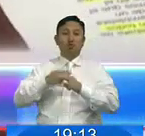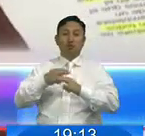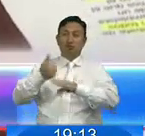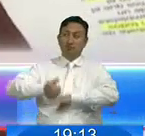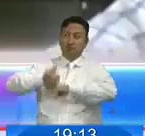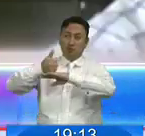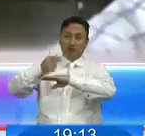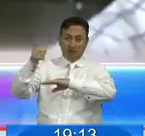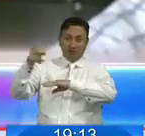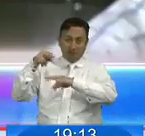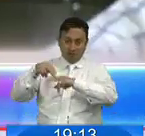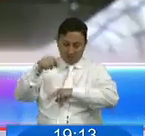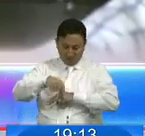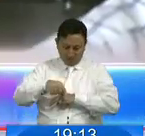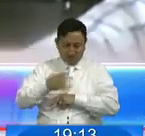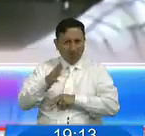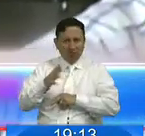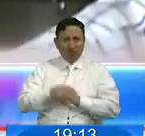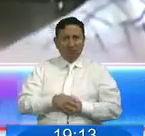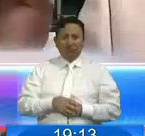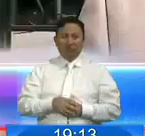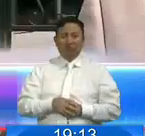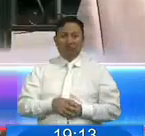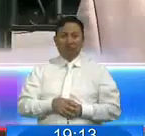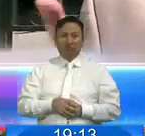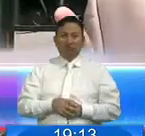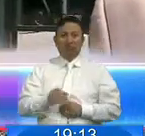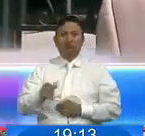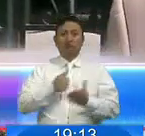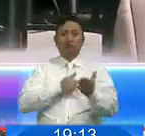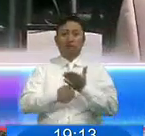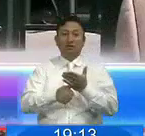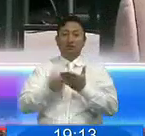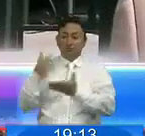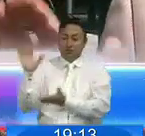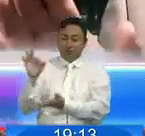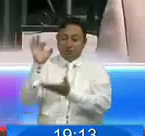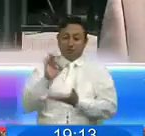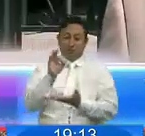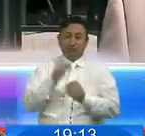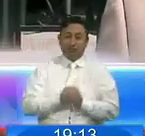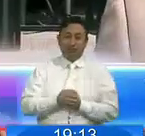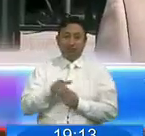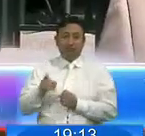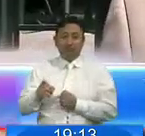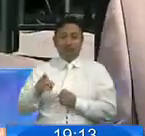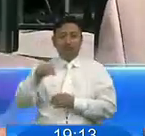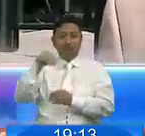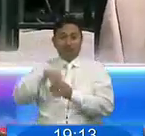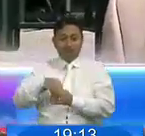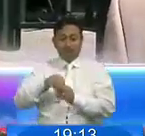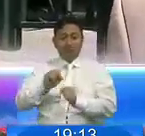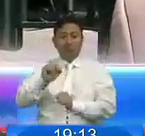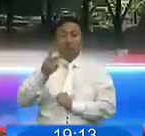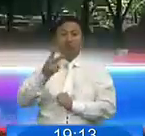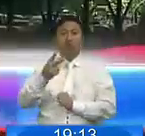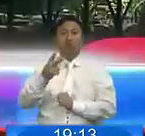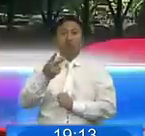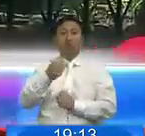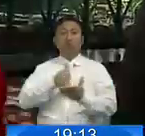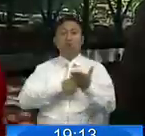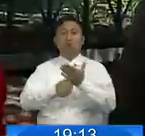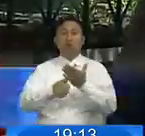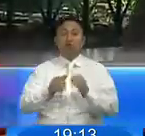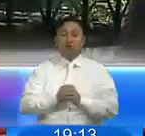autoridades responsables de la investigación en el pasado gobierno. Ministros y delegados, que dentro de ellos estaban también los viceministros.